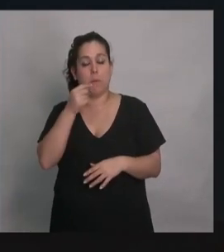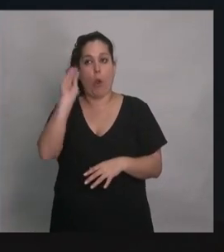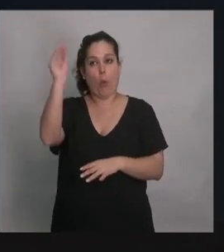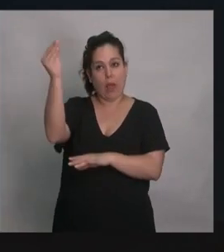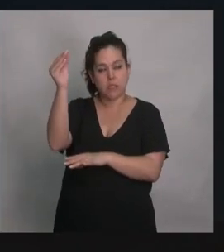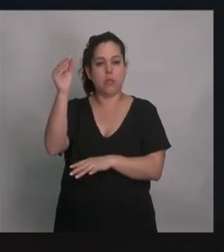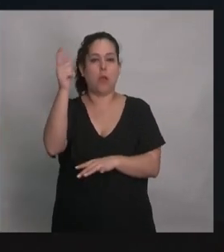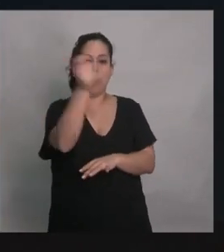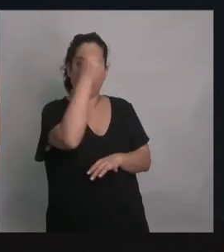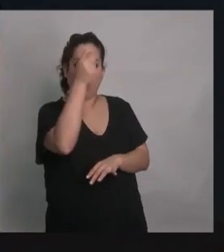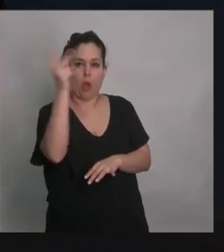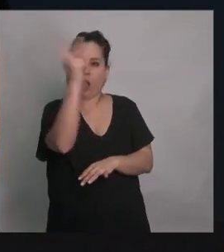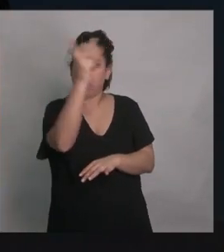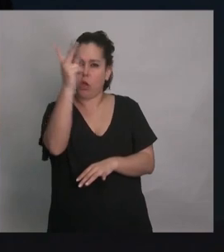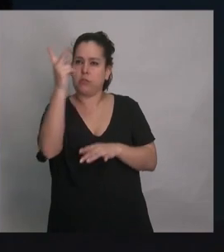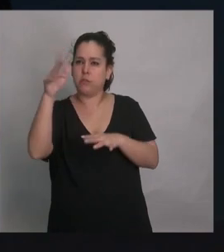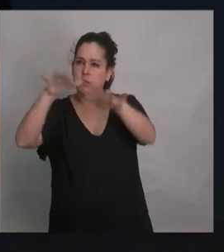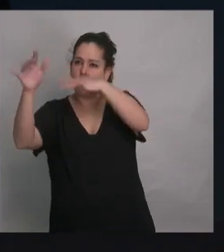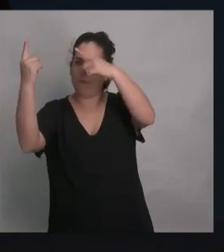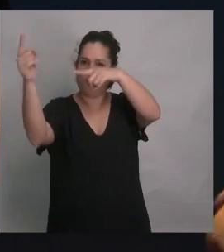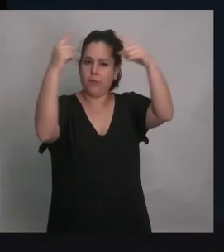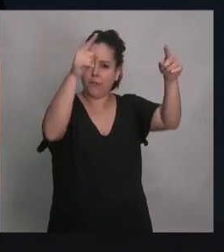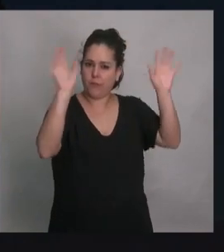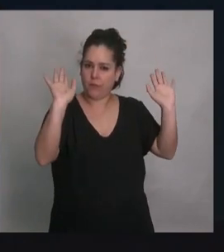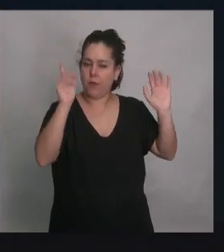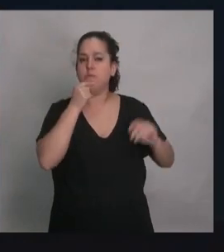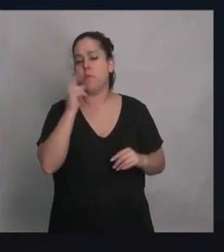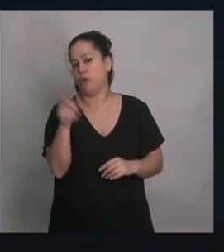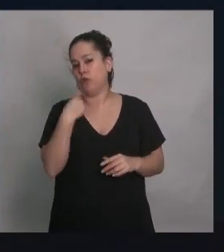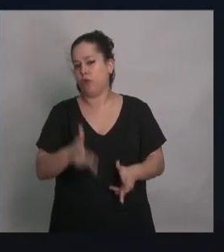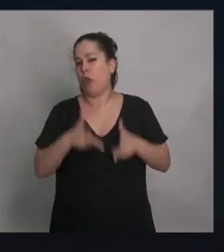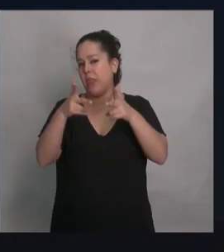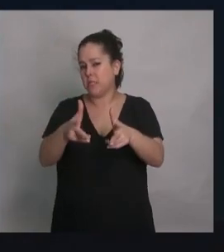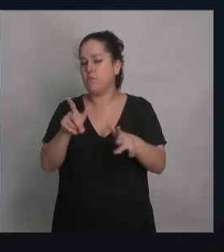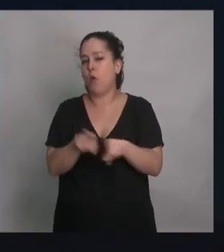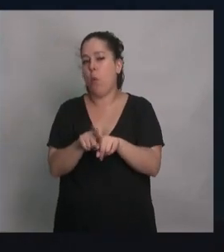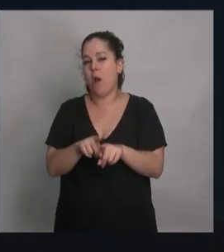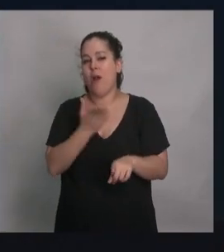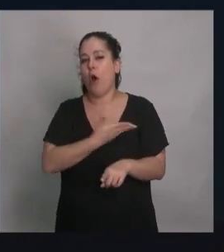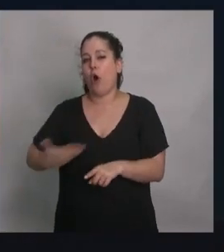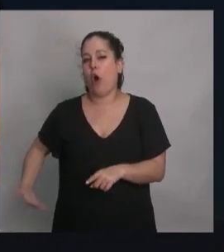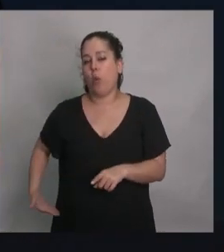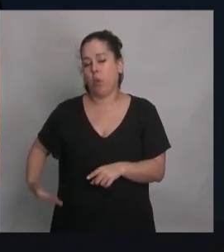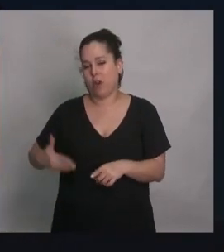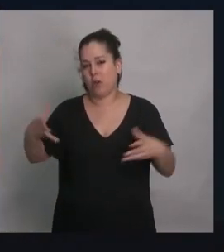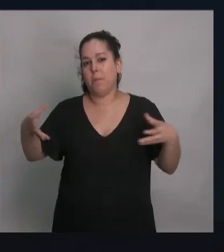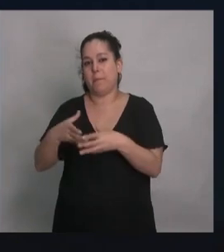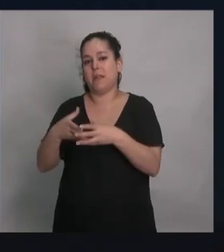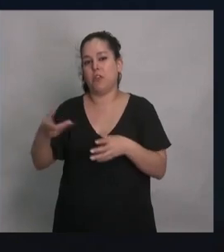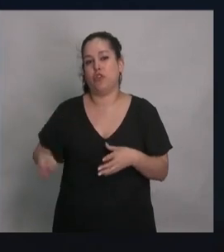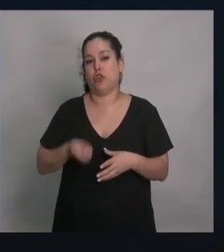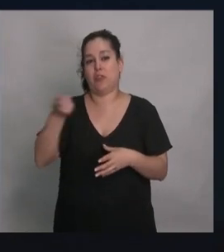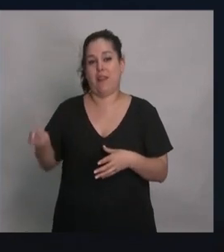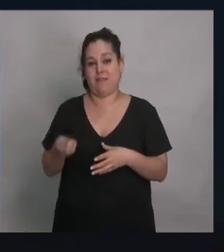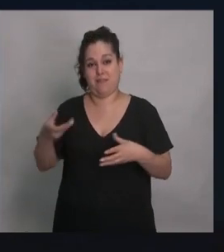distintos. Portugal tiene lo que nosotros llamamos un gobierno del Partido Socialista que es